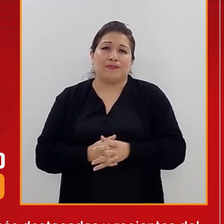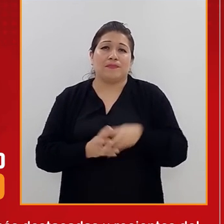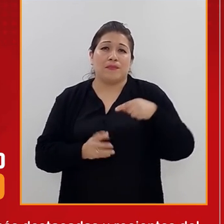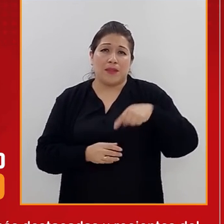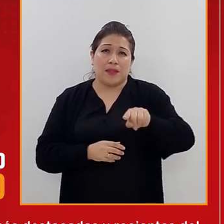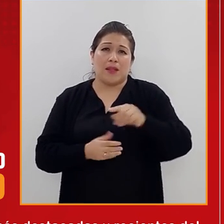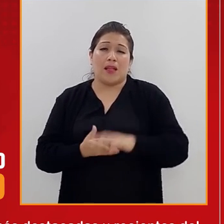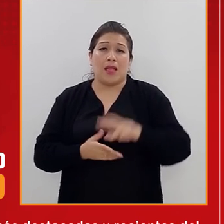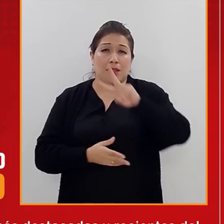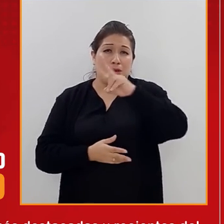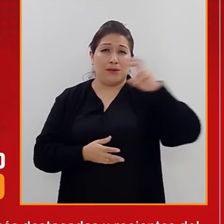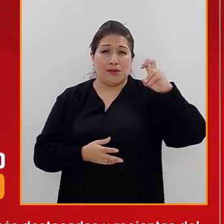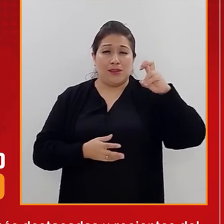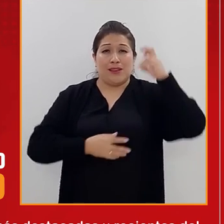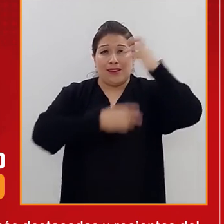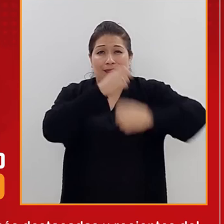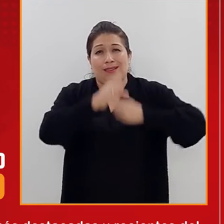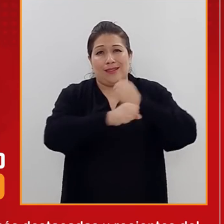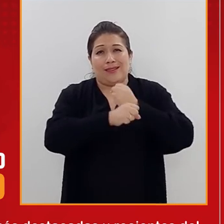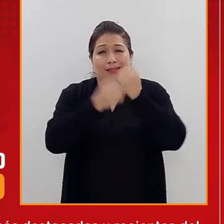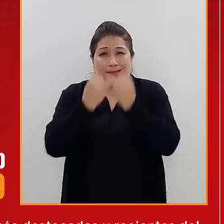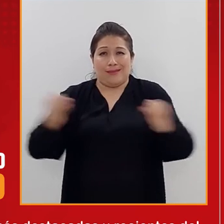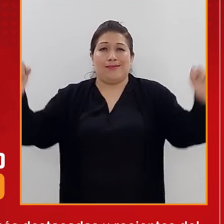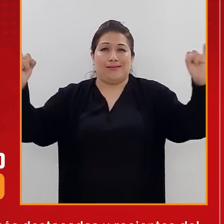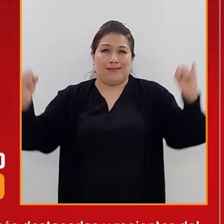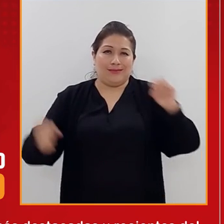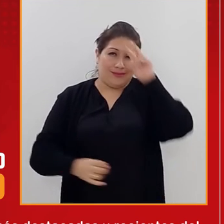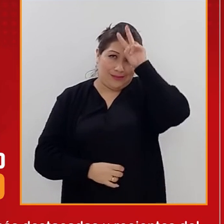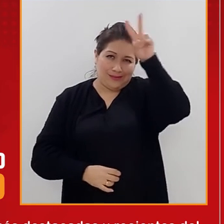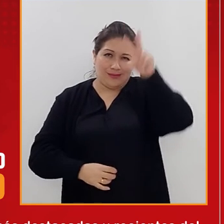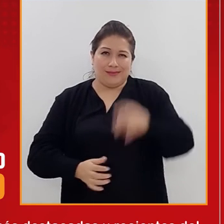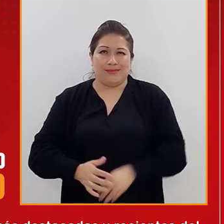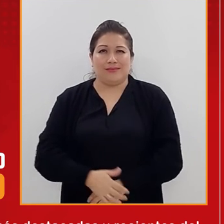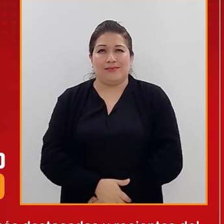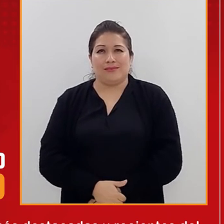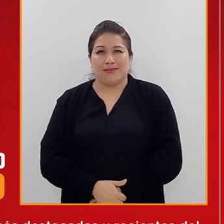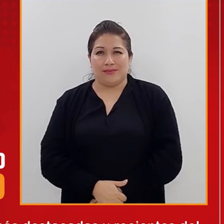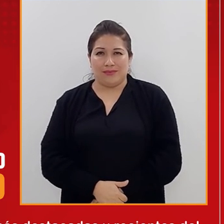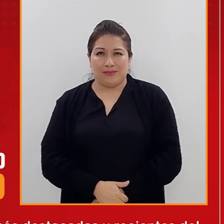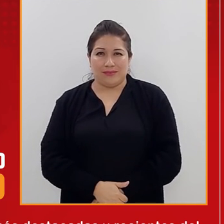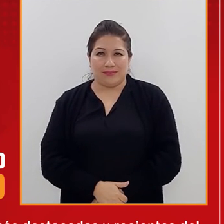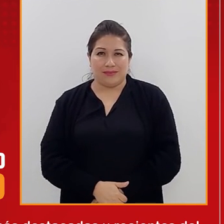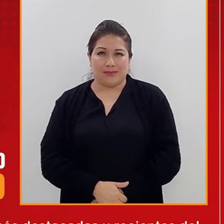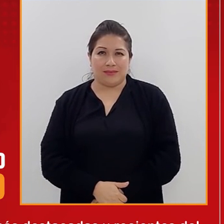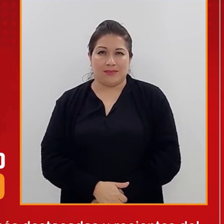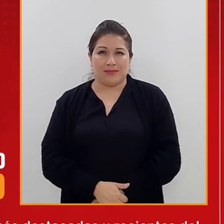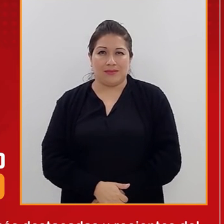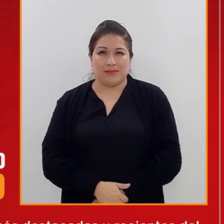e inclusiva en este segundo centenario de vida independiente.